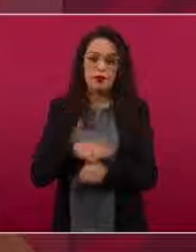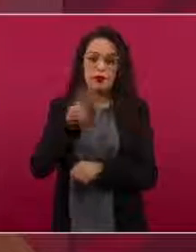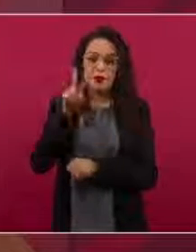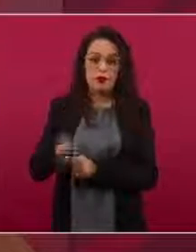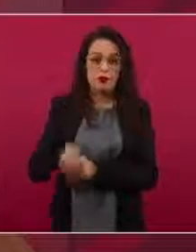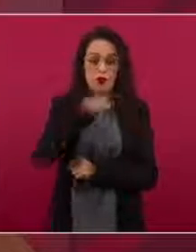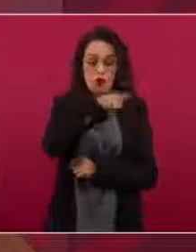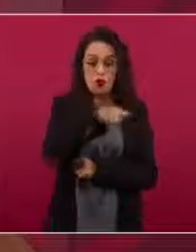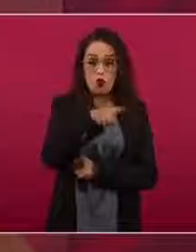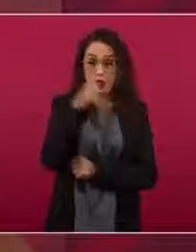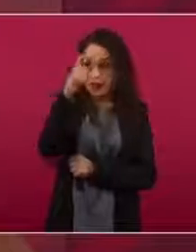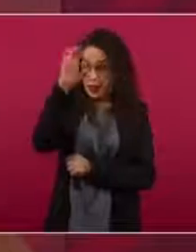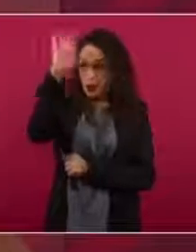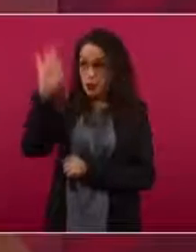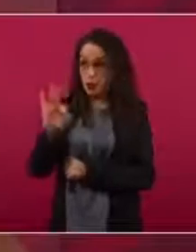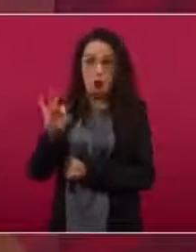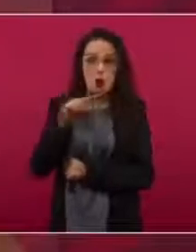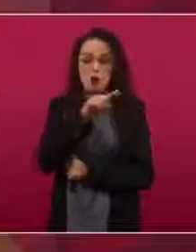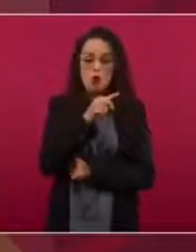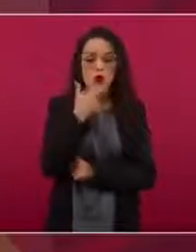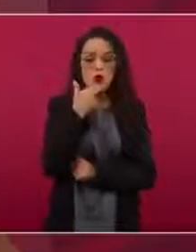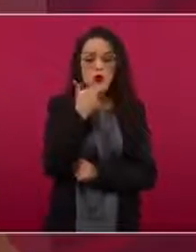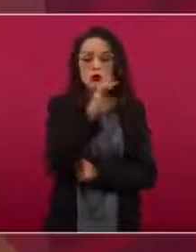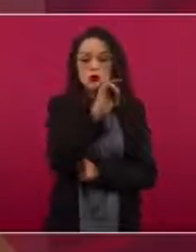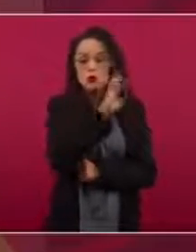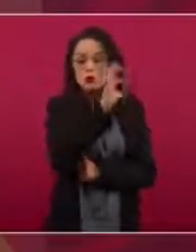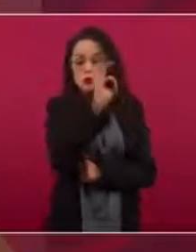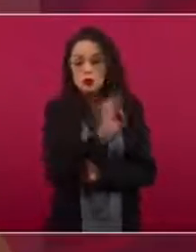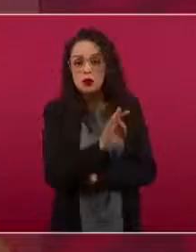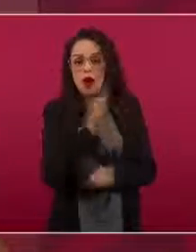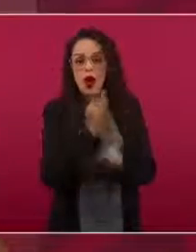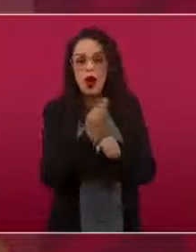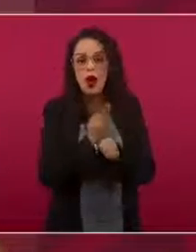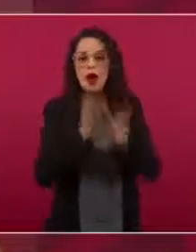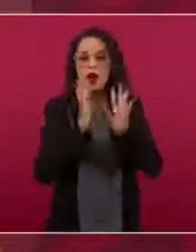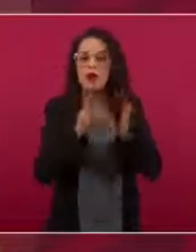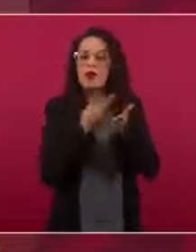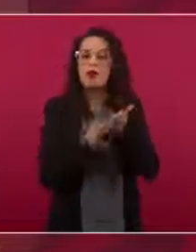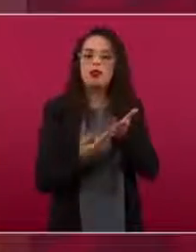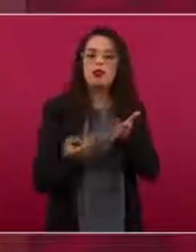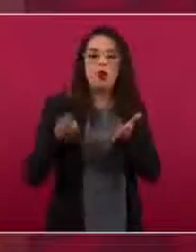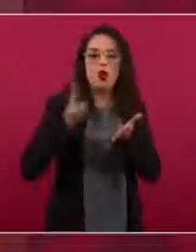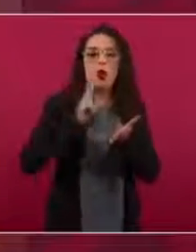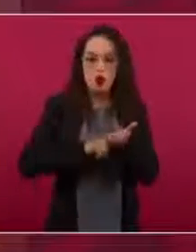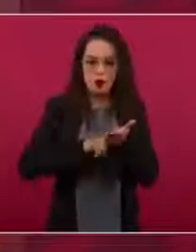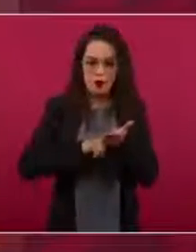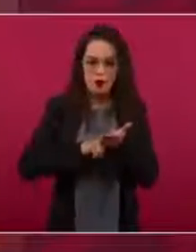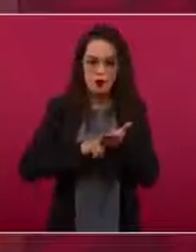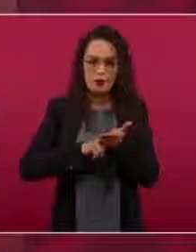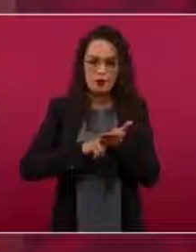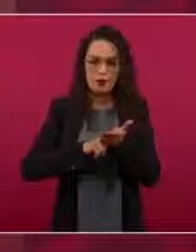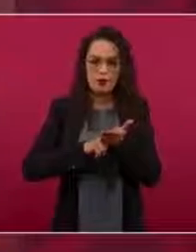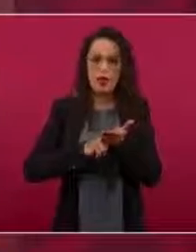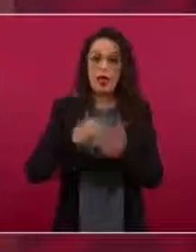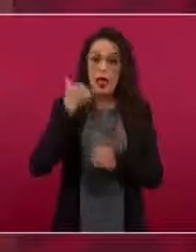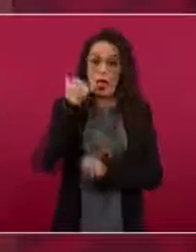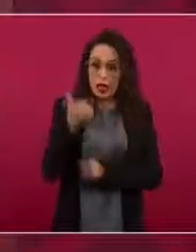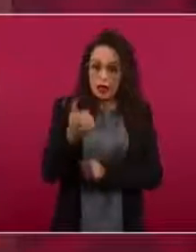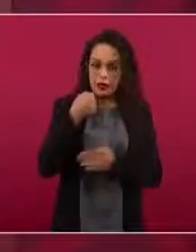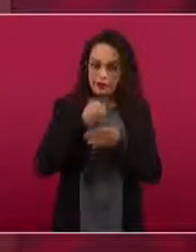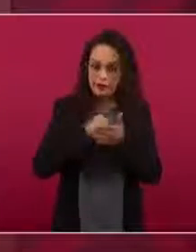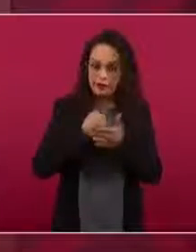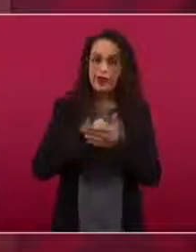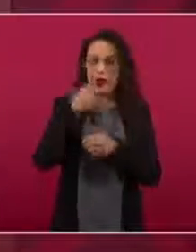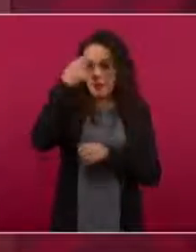de su capacidad y las tenemos al doble, al 60%, y las vamos a llevar a más